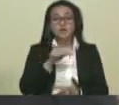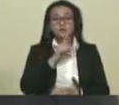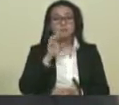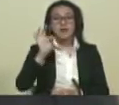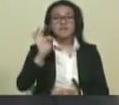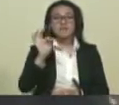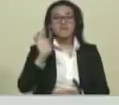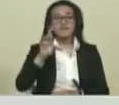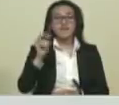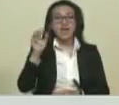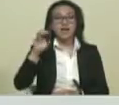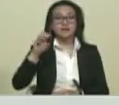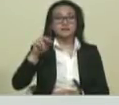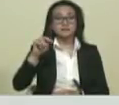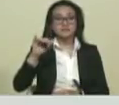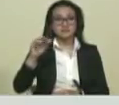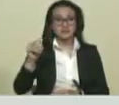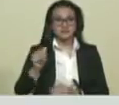Gracias.